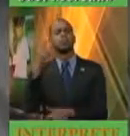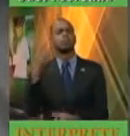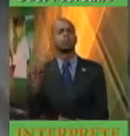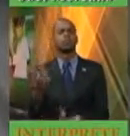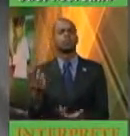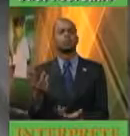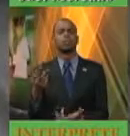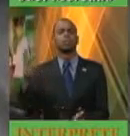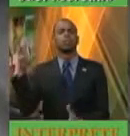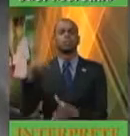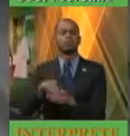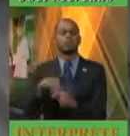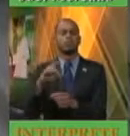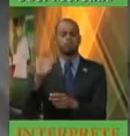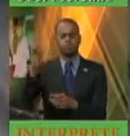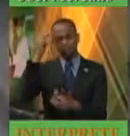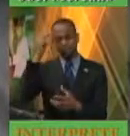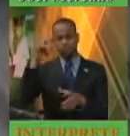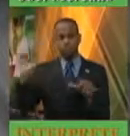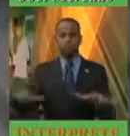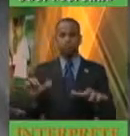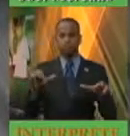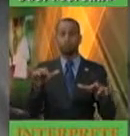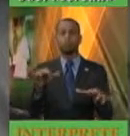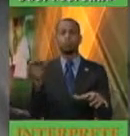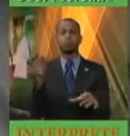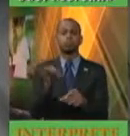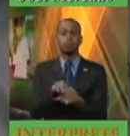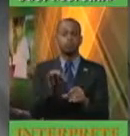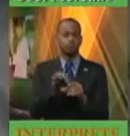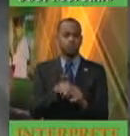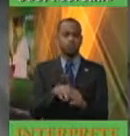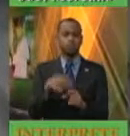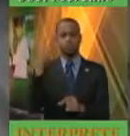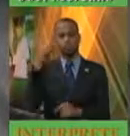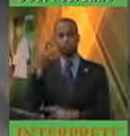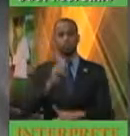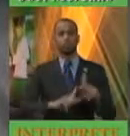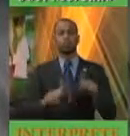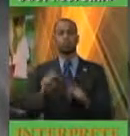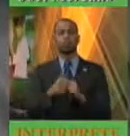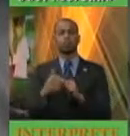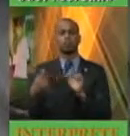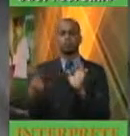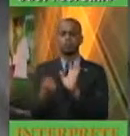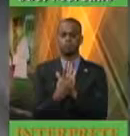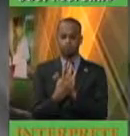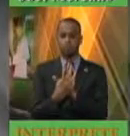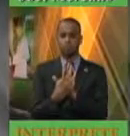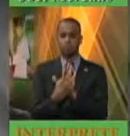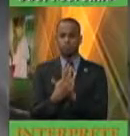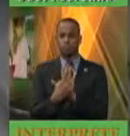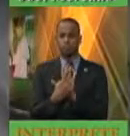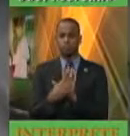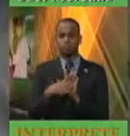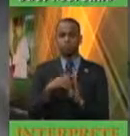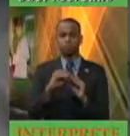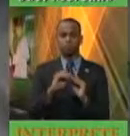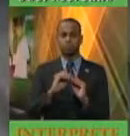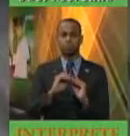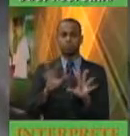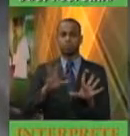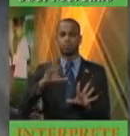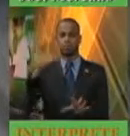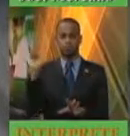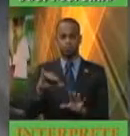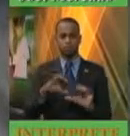de participación política y electoral para personas con discapacidad. Por supuesto que